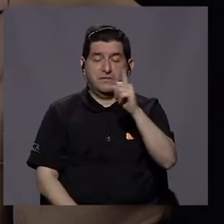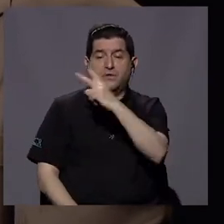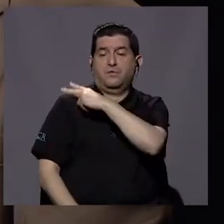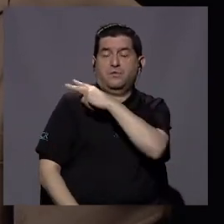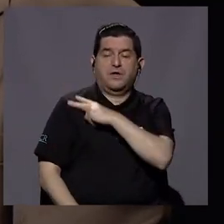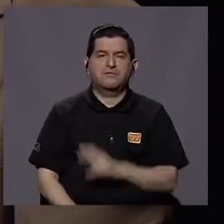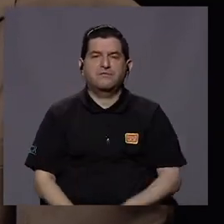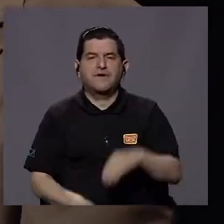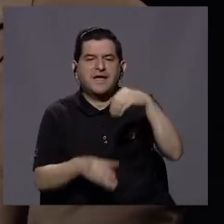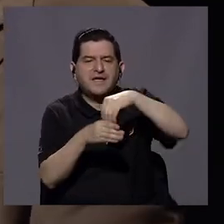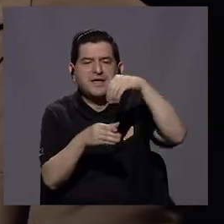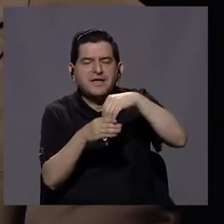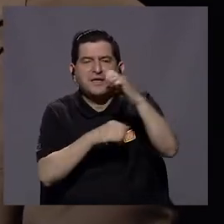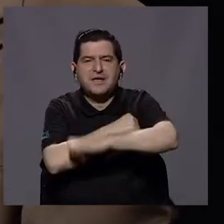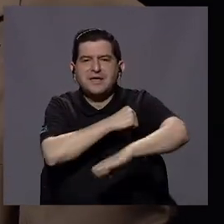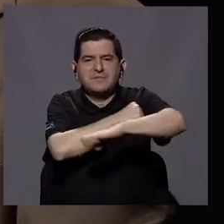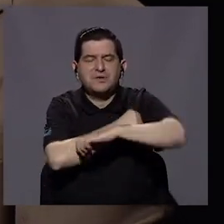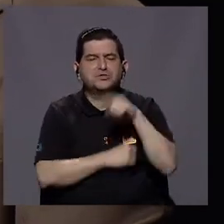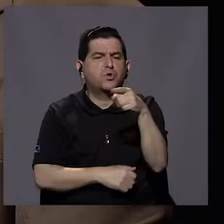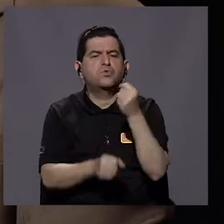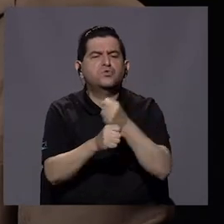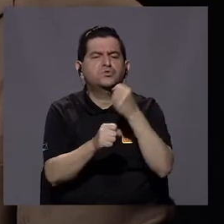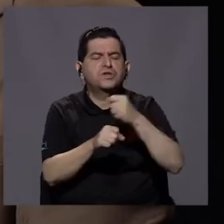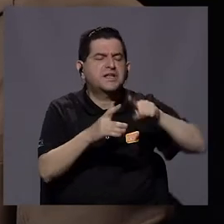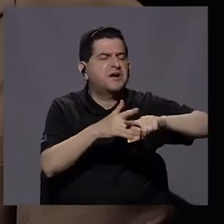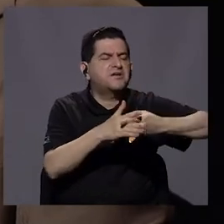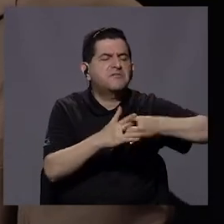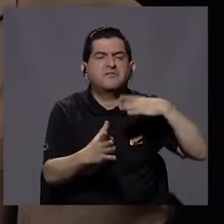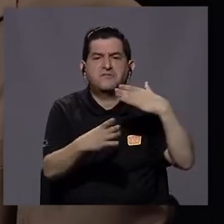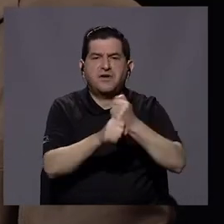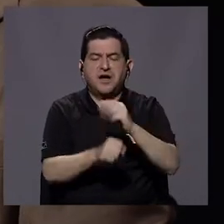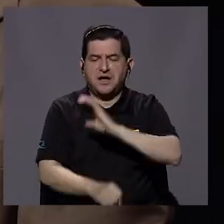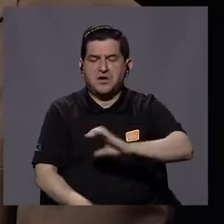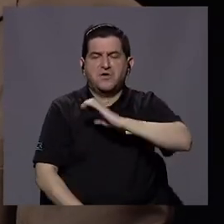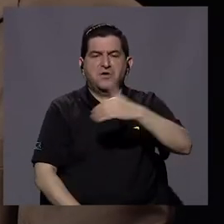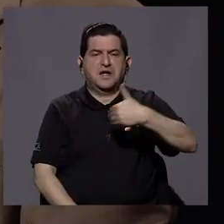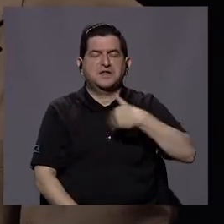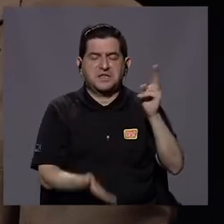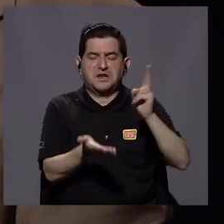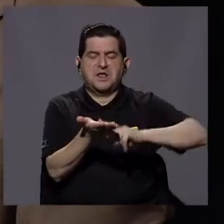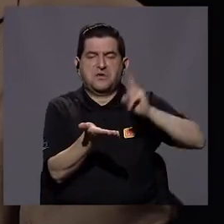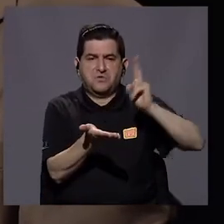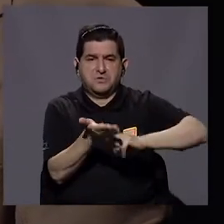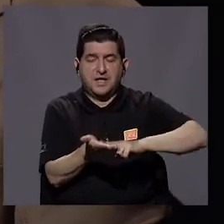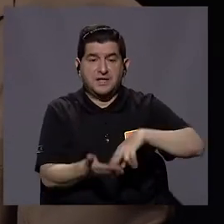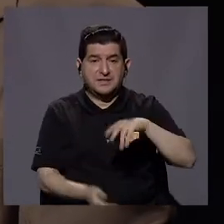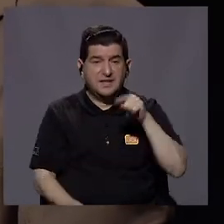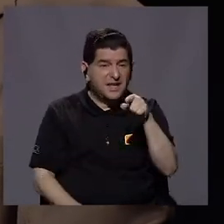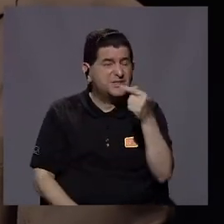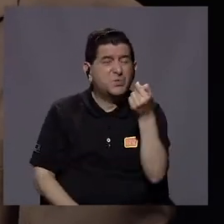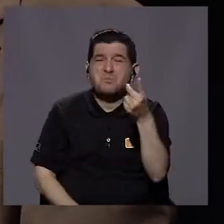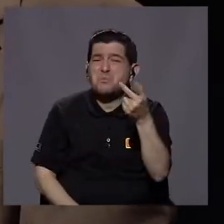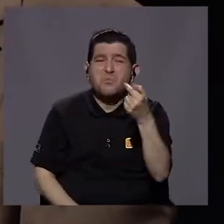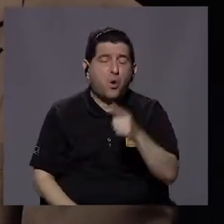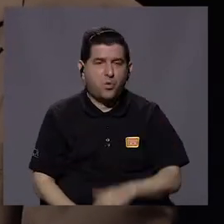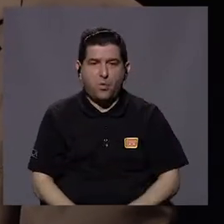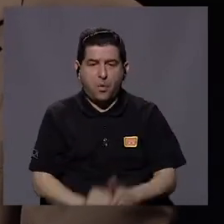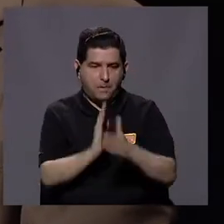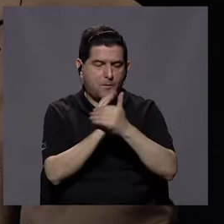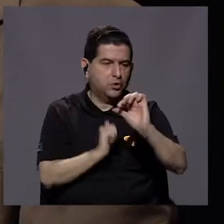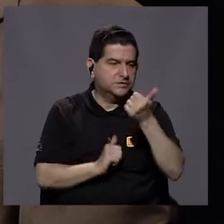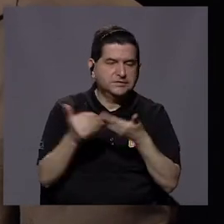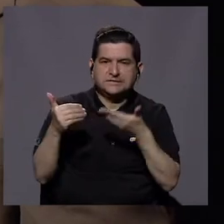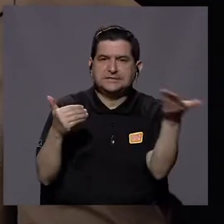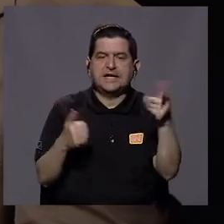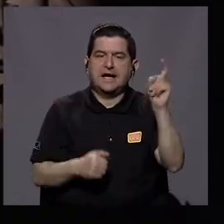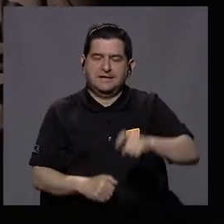inversión extranjera que te dice, te ocupo para que hagas un trabajo instrumental, tenés ciertas características, te contrato, eso vale, pero es poco. Tenemos que potenciar otras